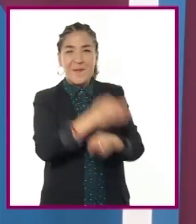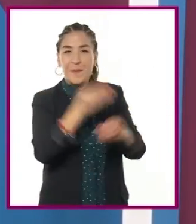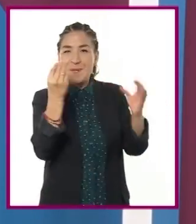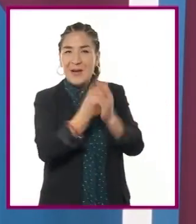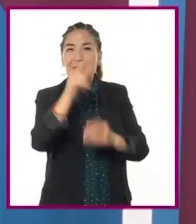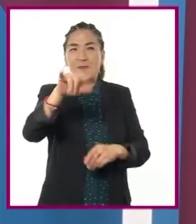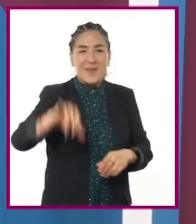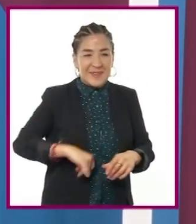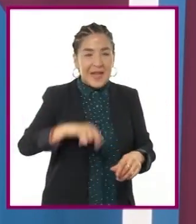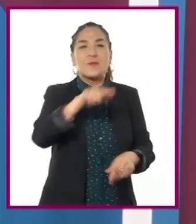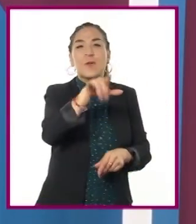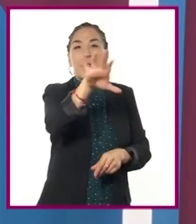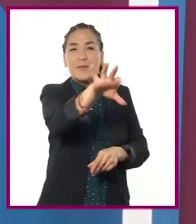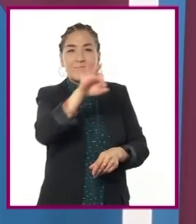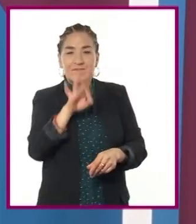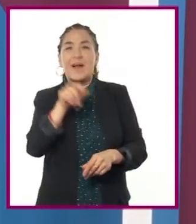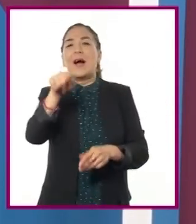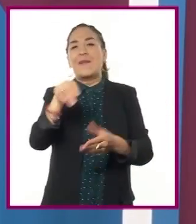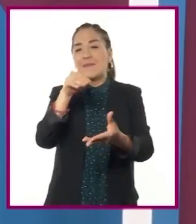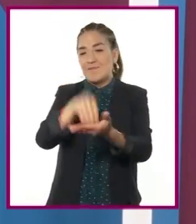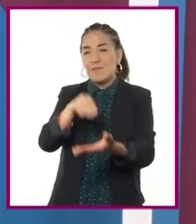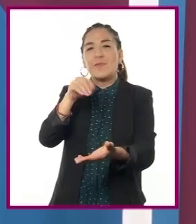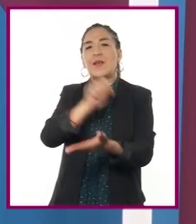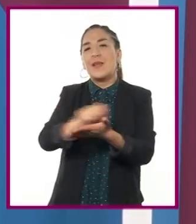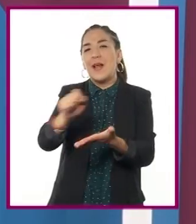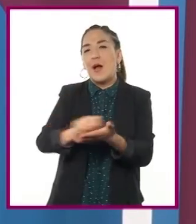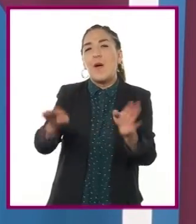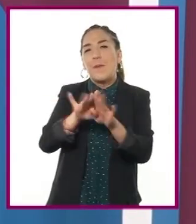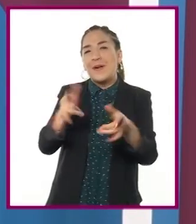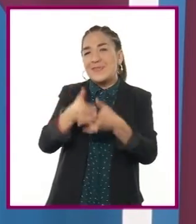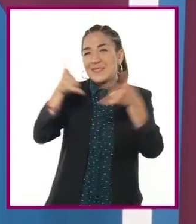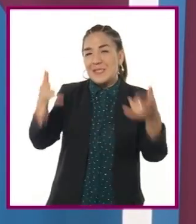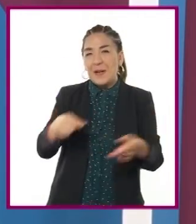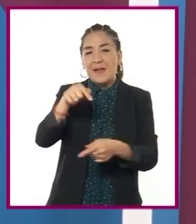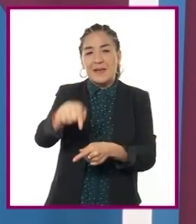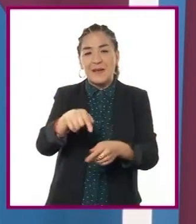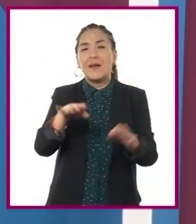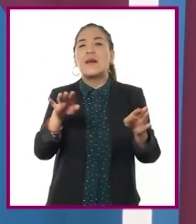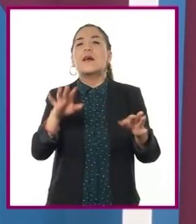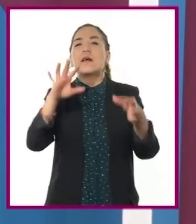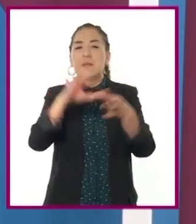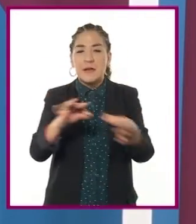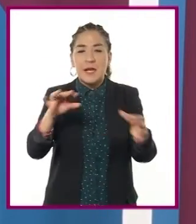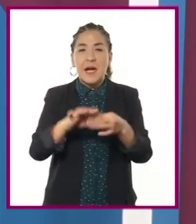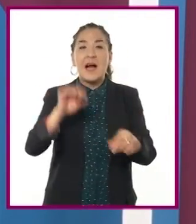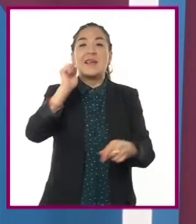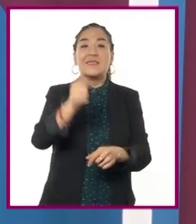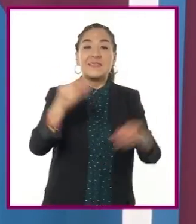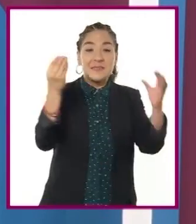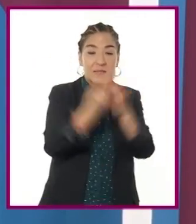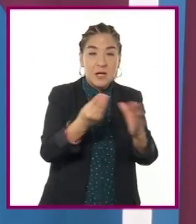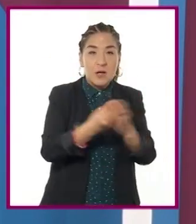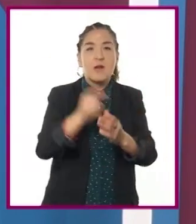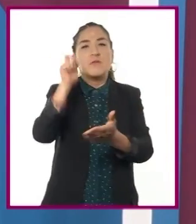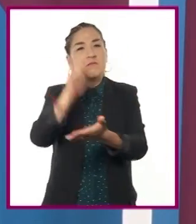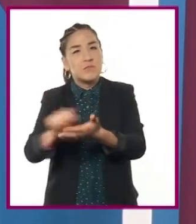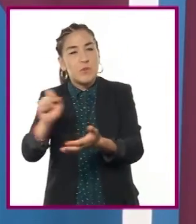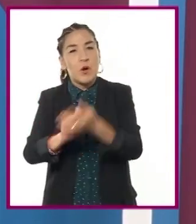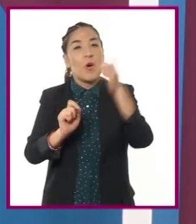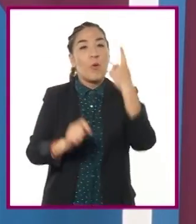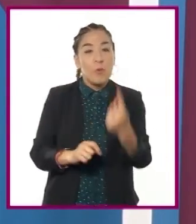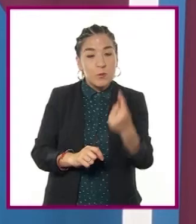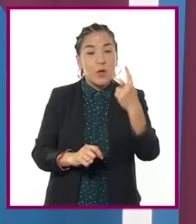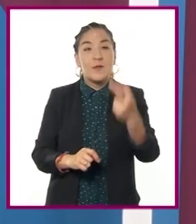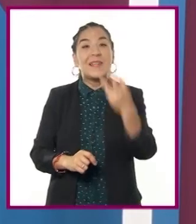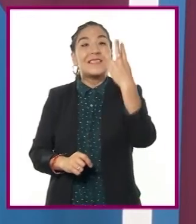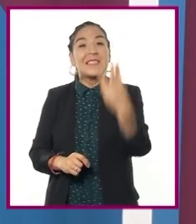durante la sesión. Recuerden elaborar al menos una nota por sesión, ya que al final deberán tener por lo menos